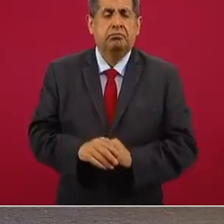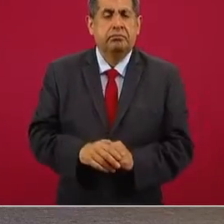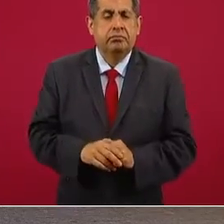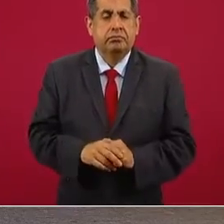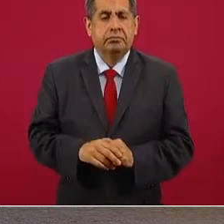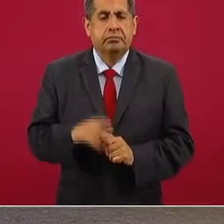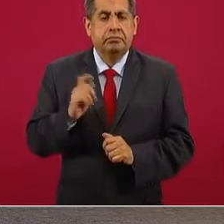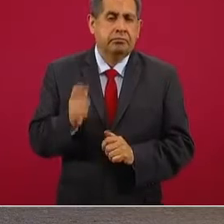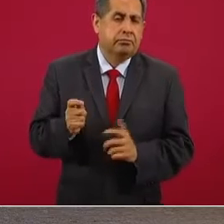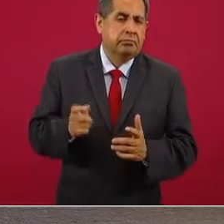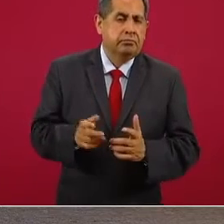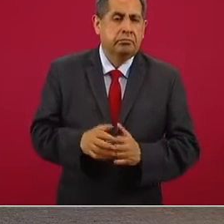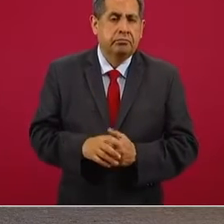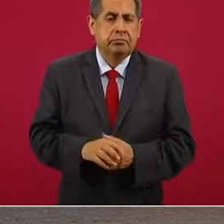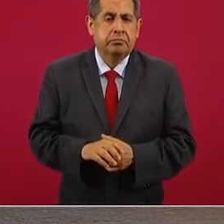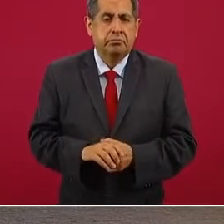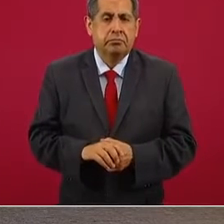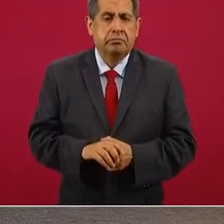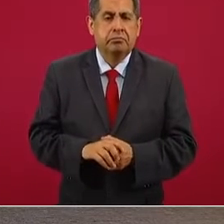Es decir,